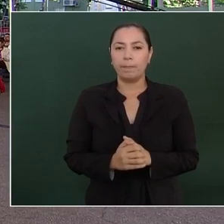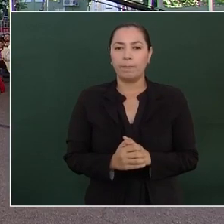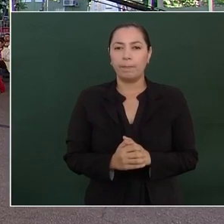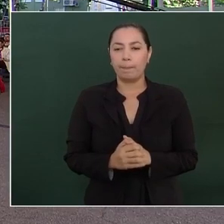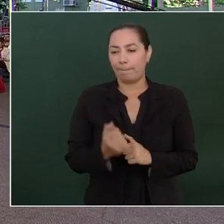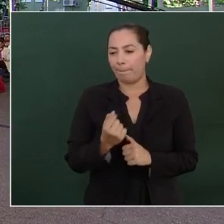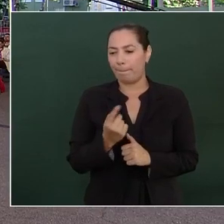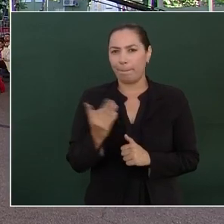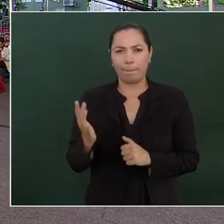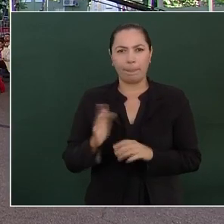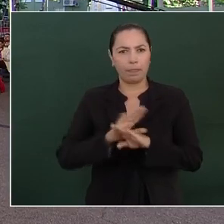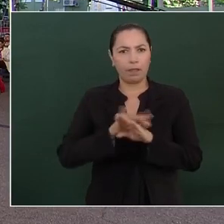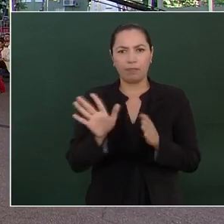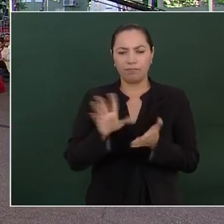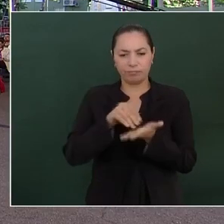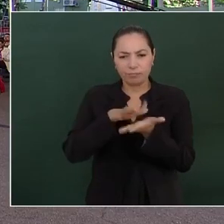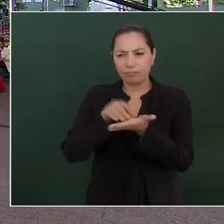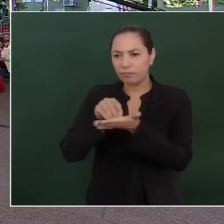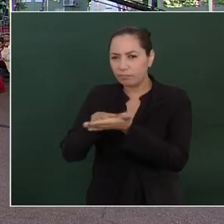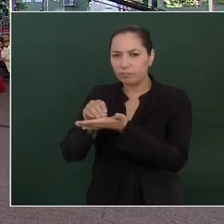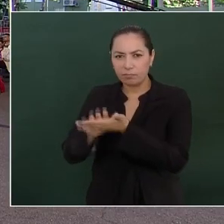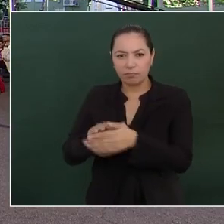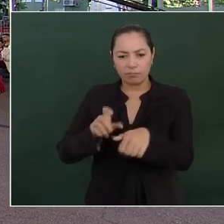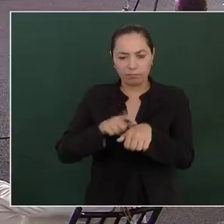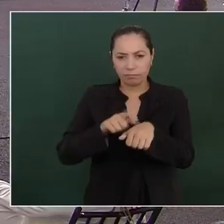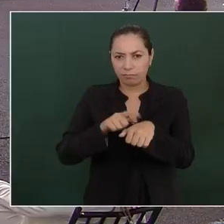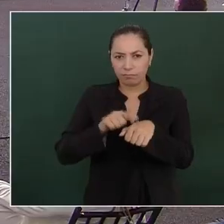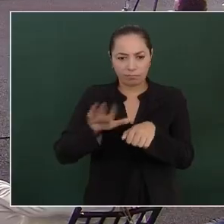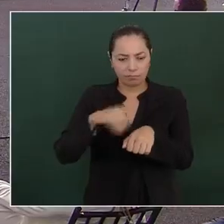ya se cerraron pues todos los tiempos.